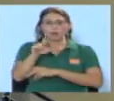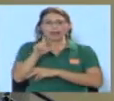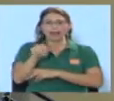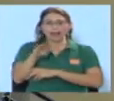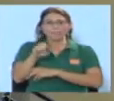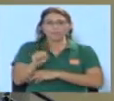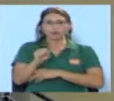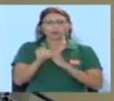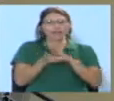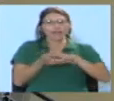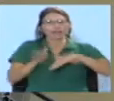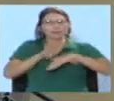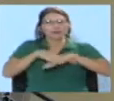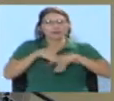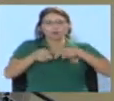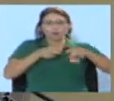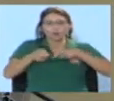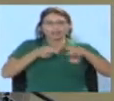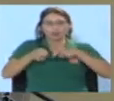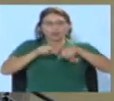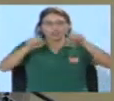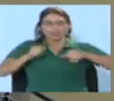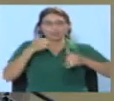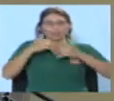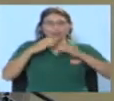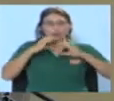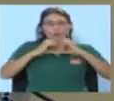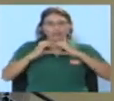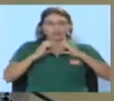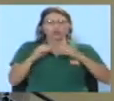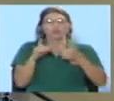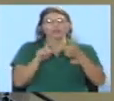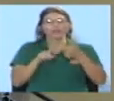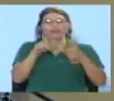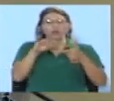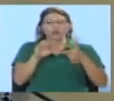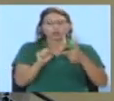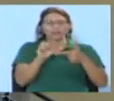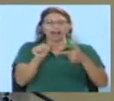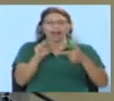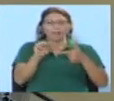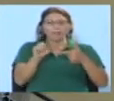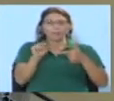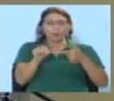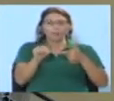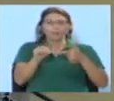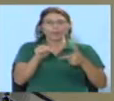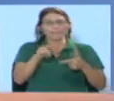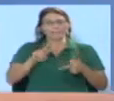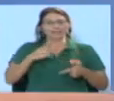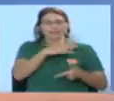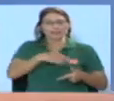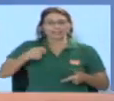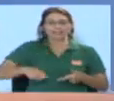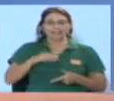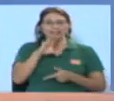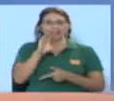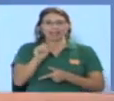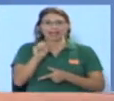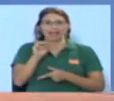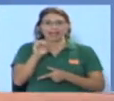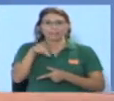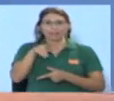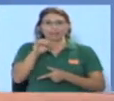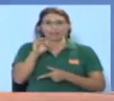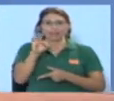en regulación en telecomunicaciones, y don Luis Amón, que es el vicepresidente de CAMTIC. Así es, y también lo invitamos a usted a ser parte desde